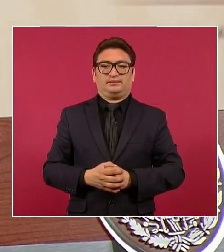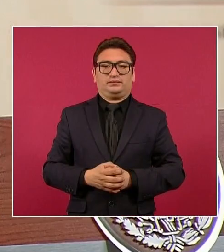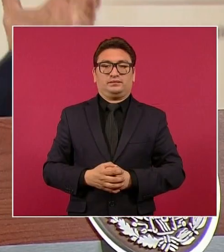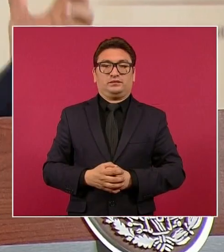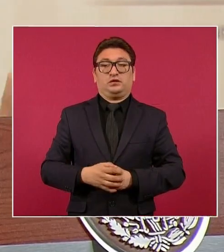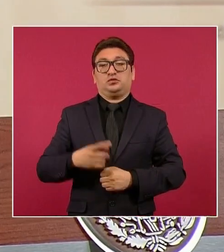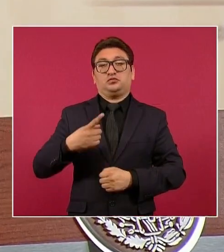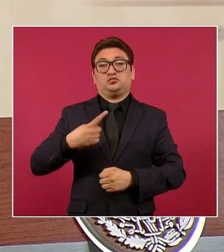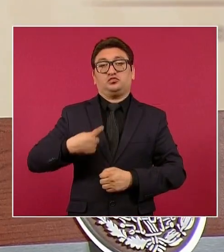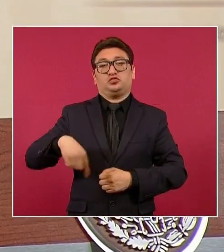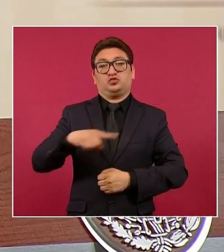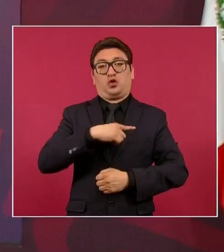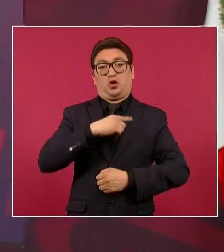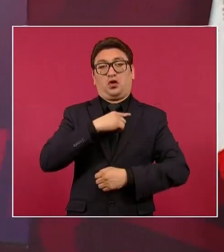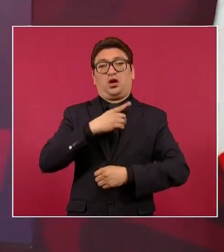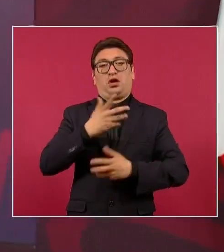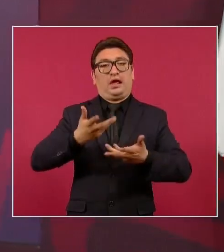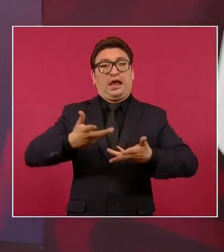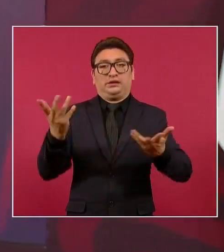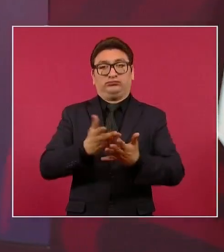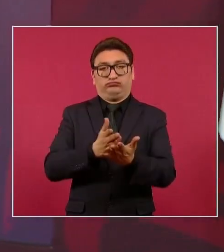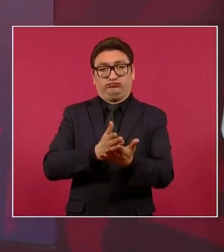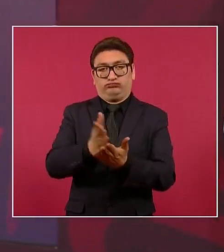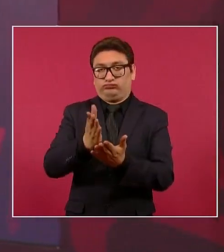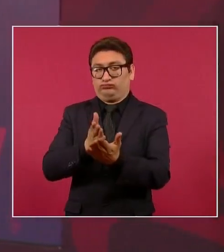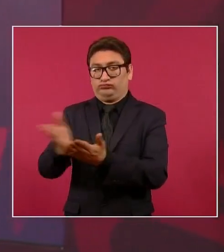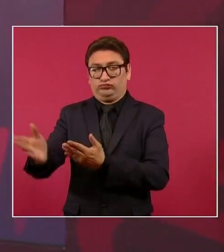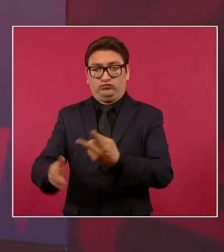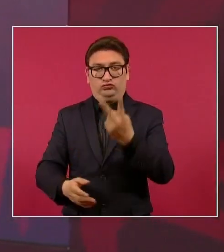dos caminos. Uno